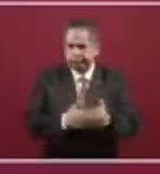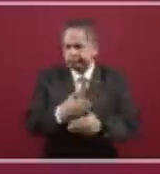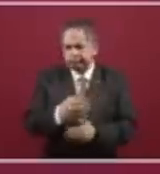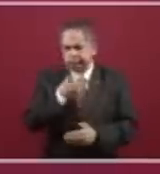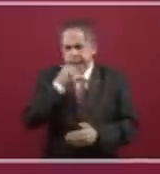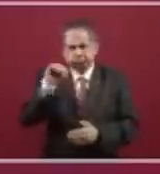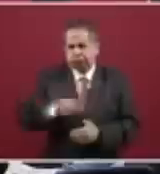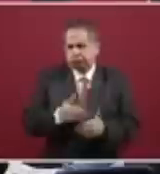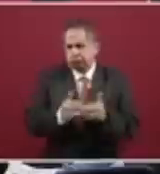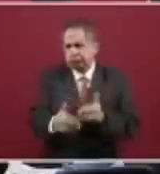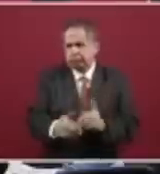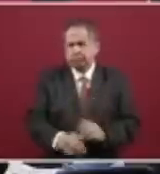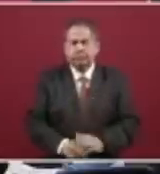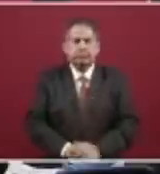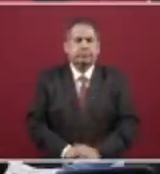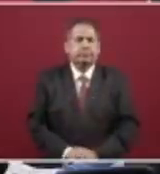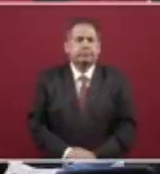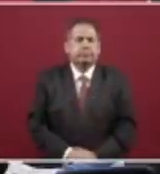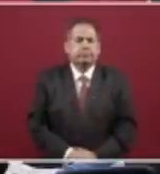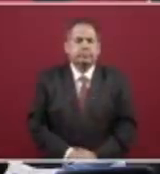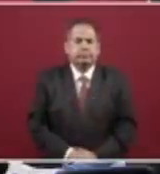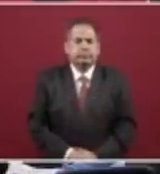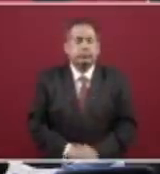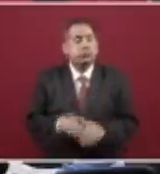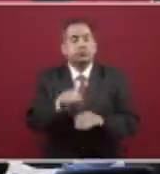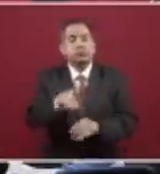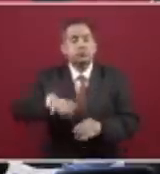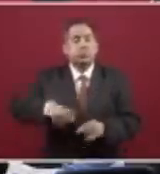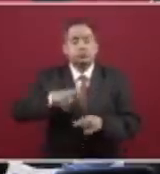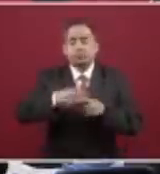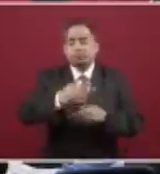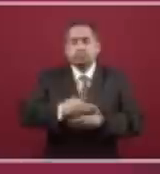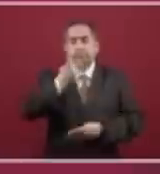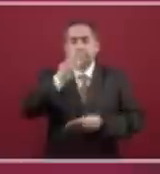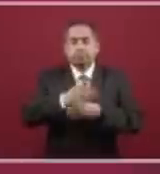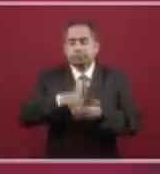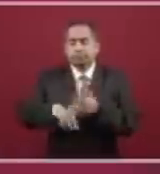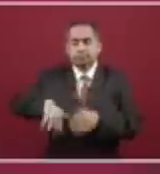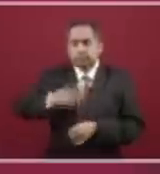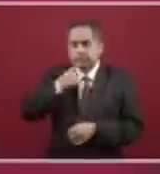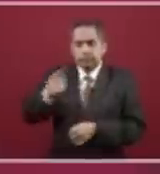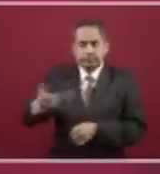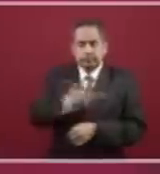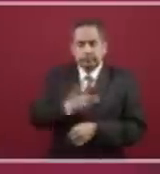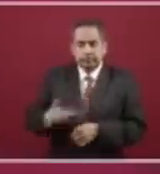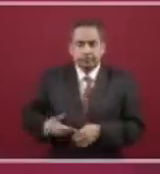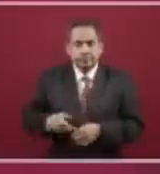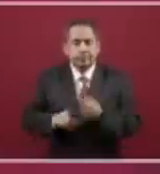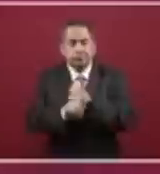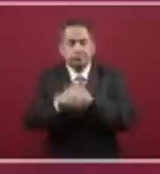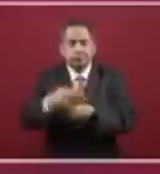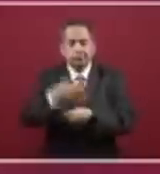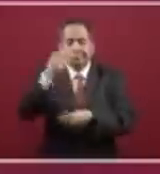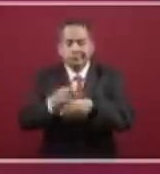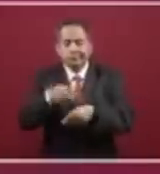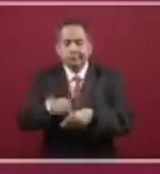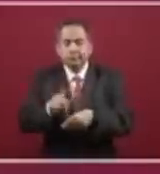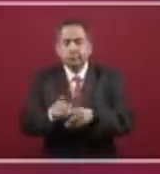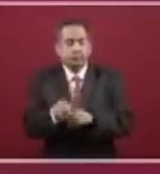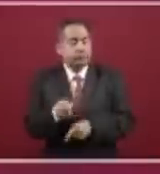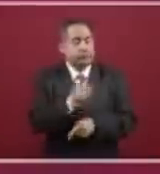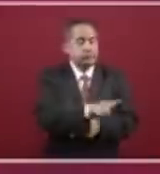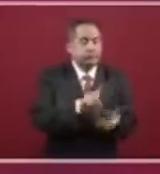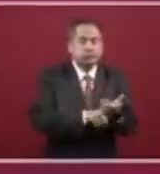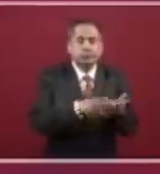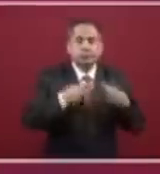inmediato en relación con las casetas como digo el señor presidente el problema no es de las casetas sino es de las